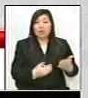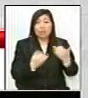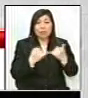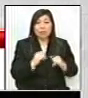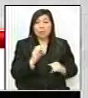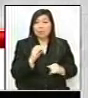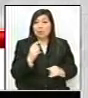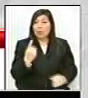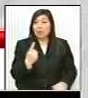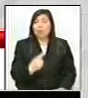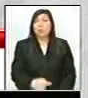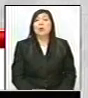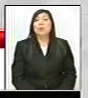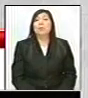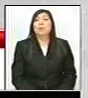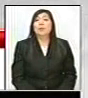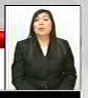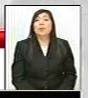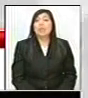número 01.